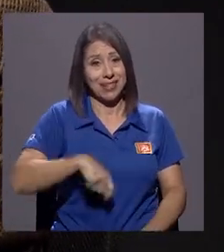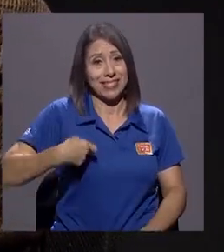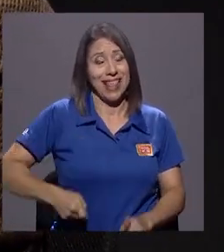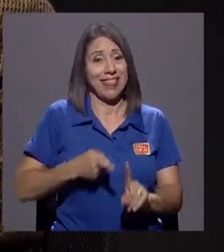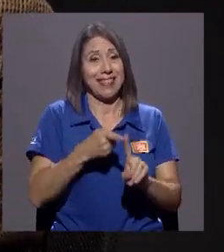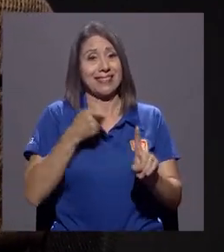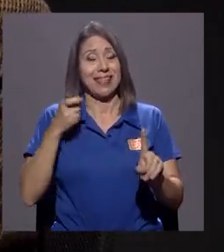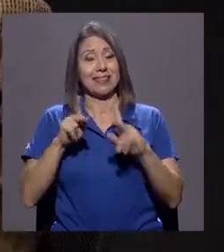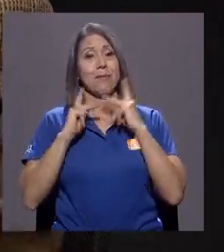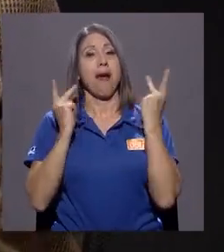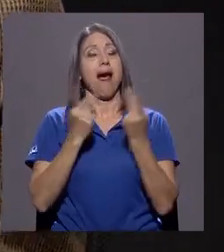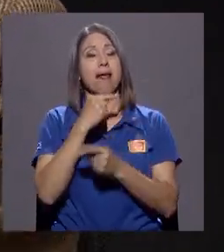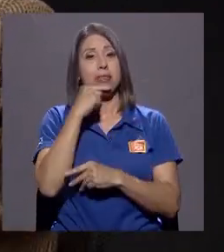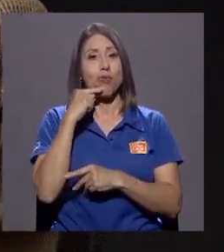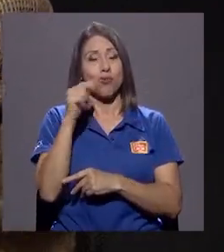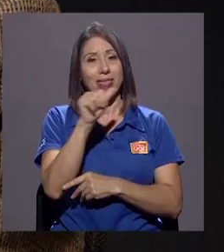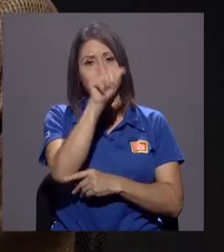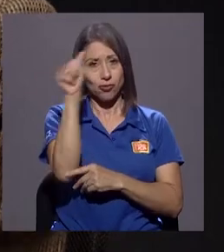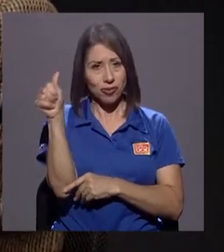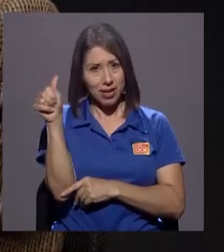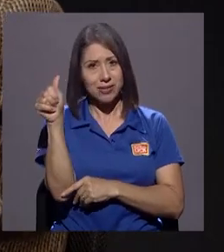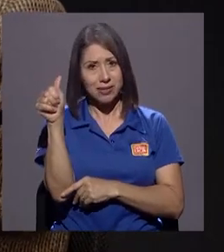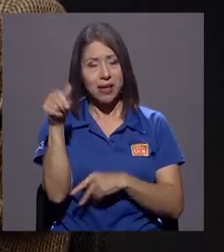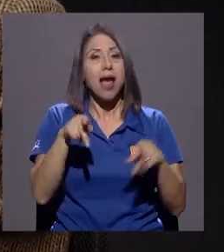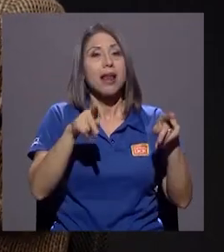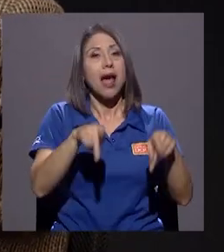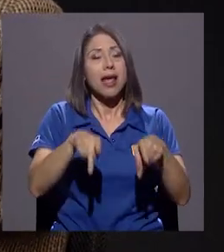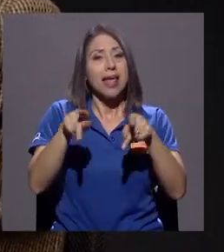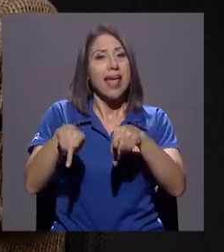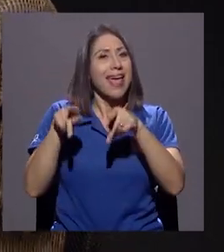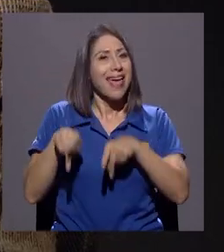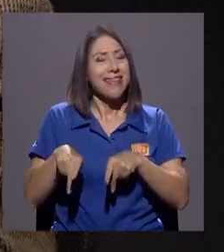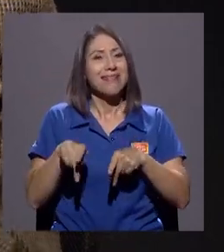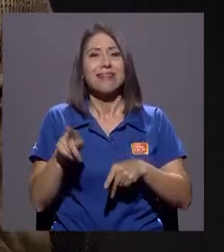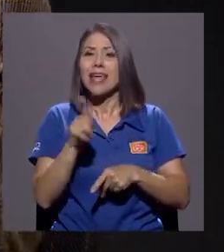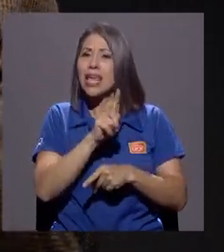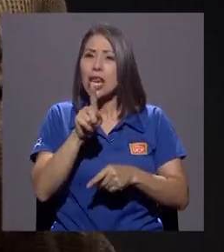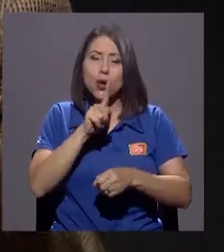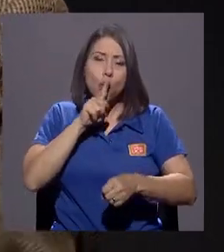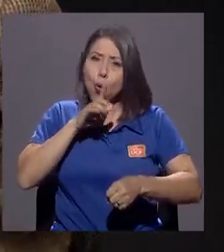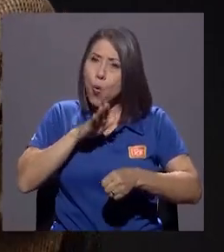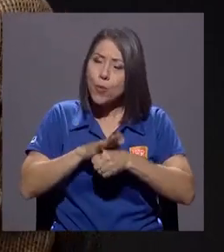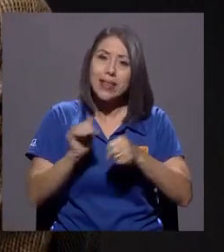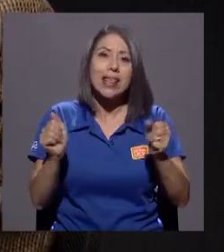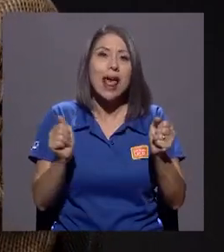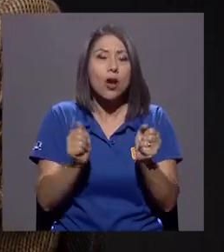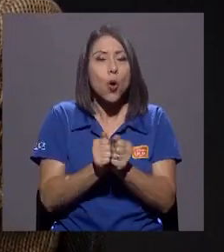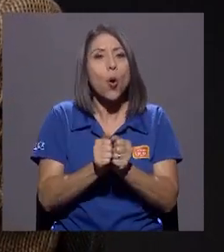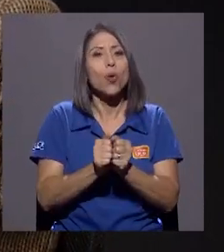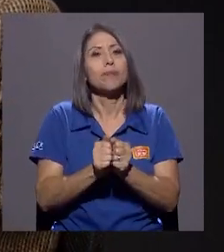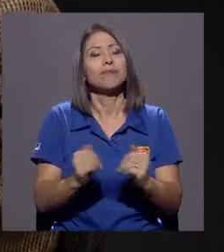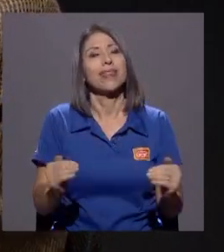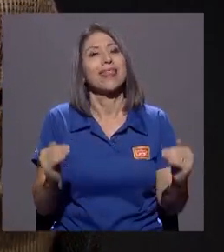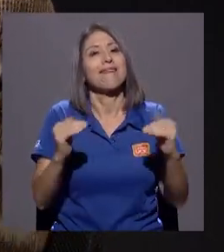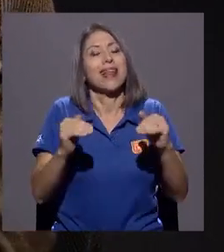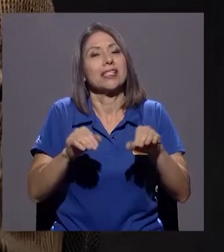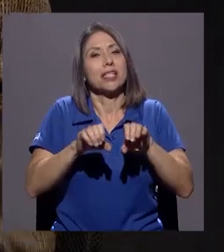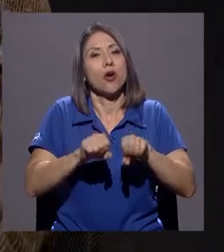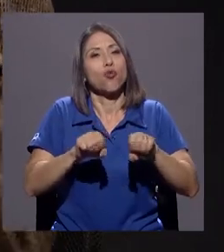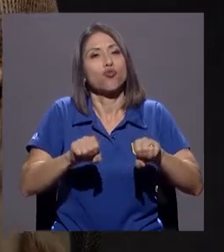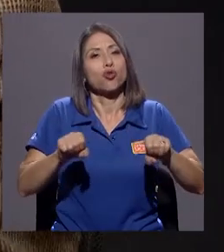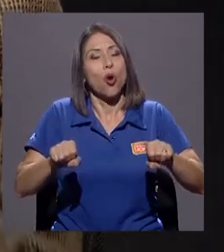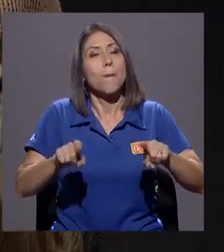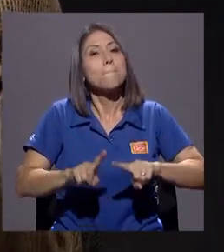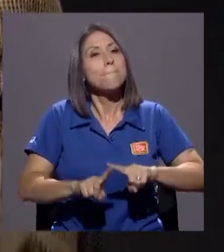la unidad social cristiana entre digamos que no tenía que no estaba comprometida con los niveles de corrupción pero que pero que